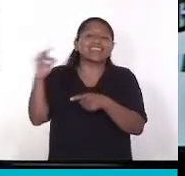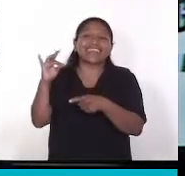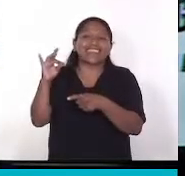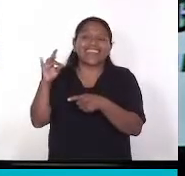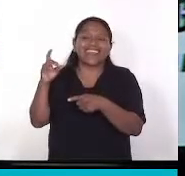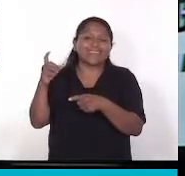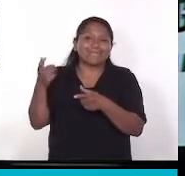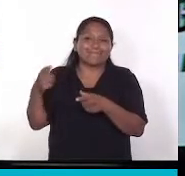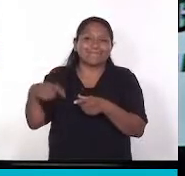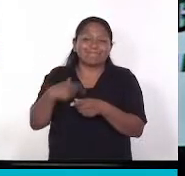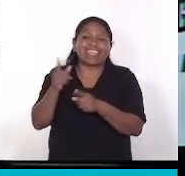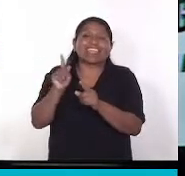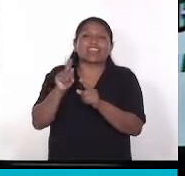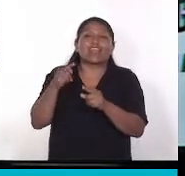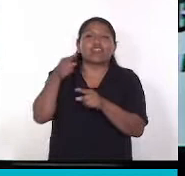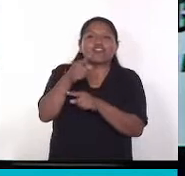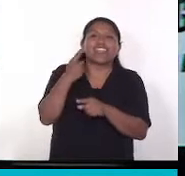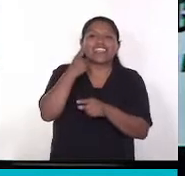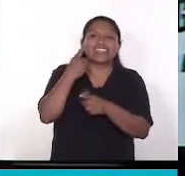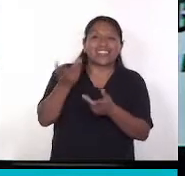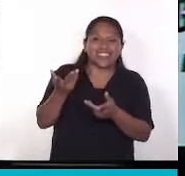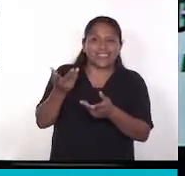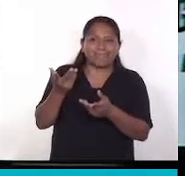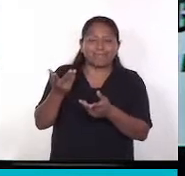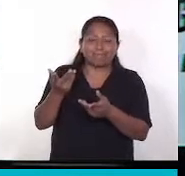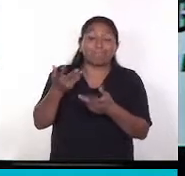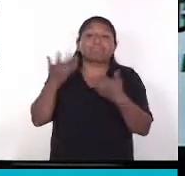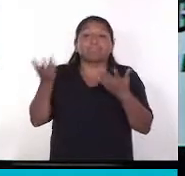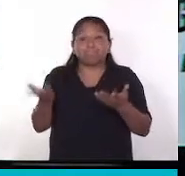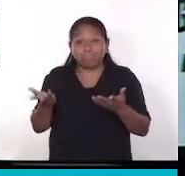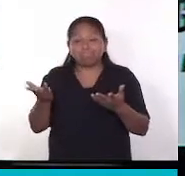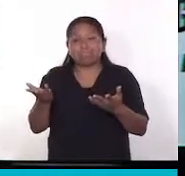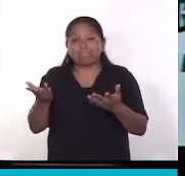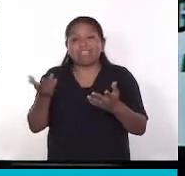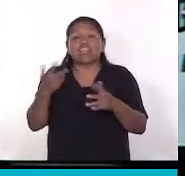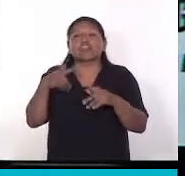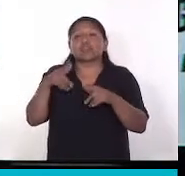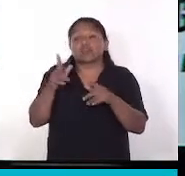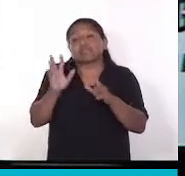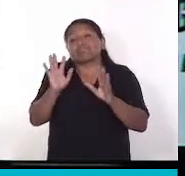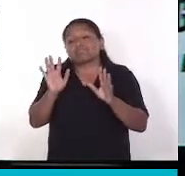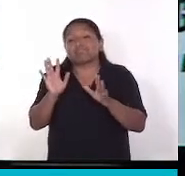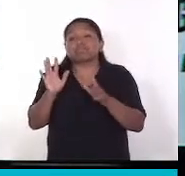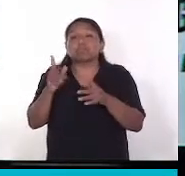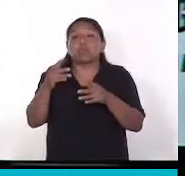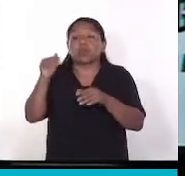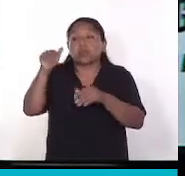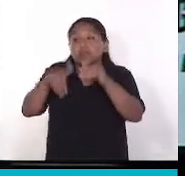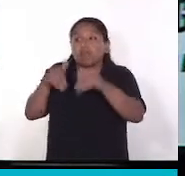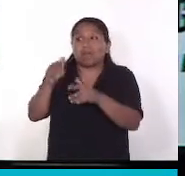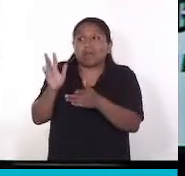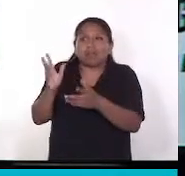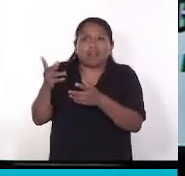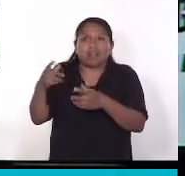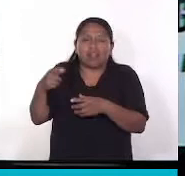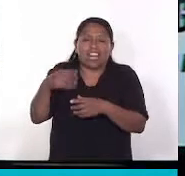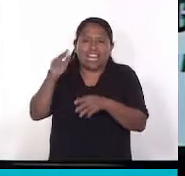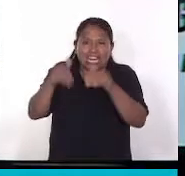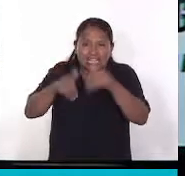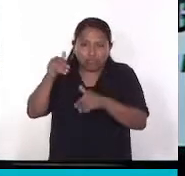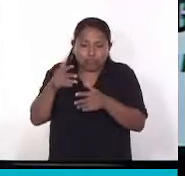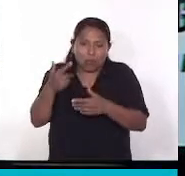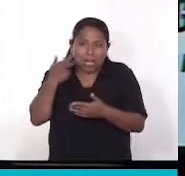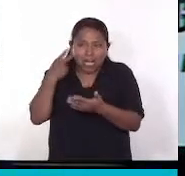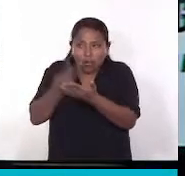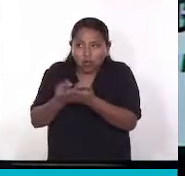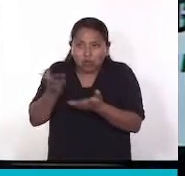agrado del intendente. Así que a pesar de que les caberían los fueros gremiales por haber sido electos por sus compañeros, en elecciones reconocidas por el